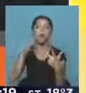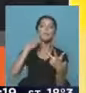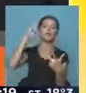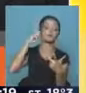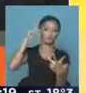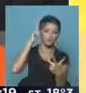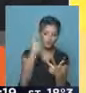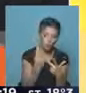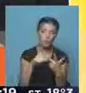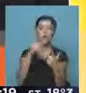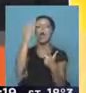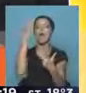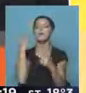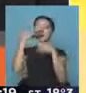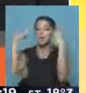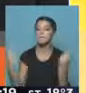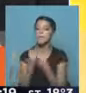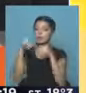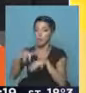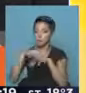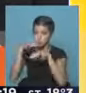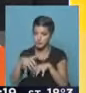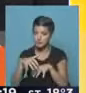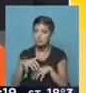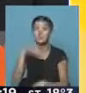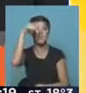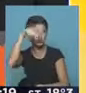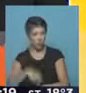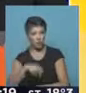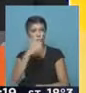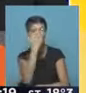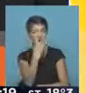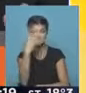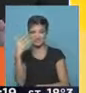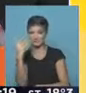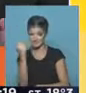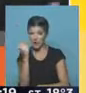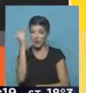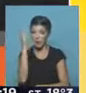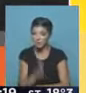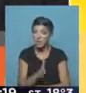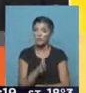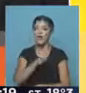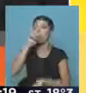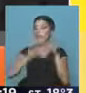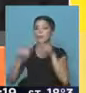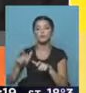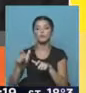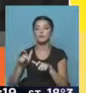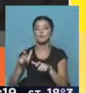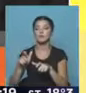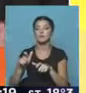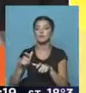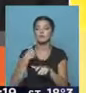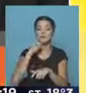el Pacto Agrícola de Europa, y hoy 46% de la gente está desafectada de las elecciones, más allá